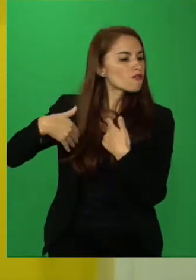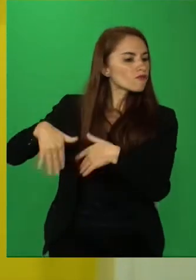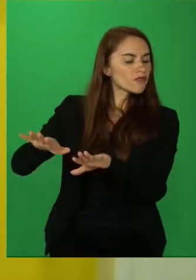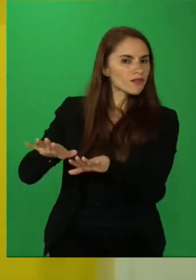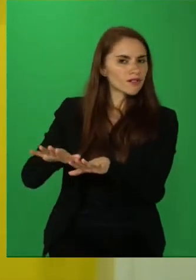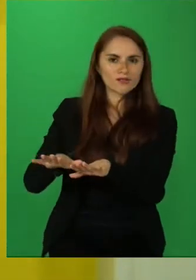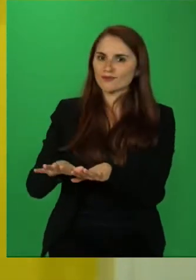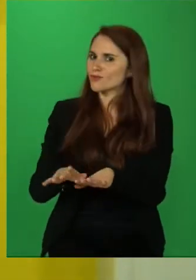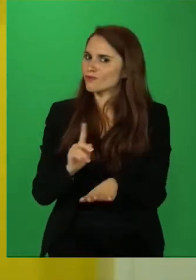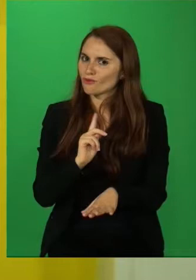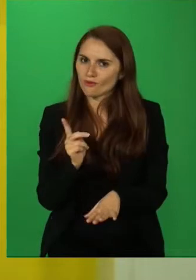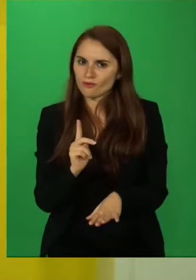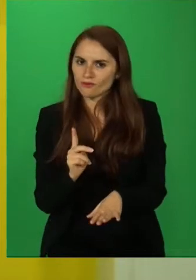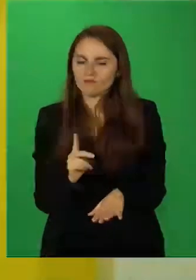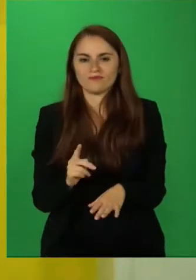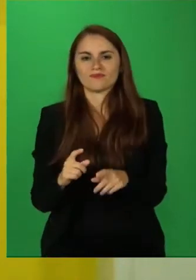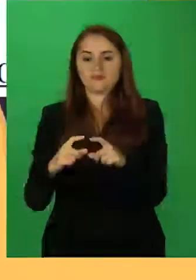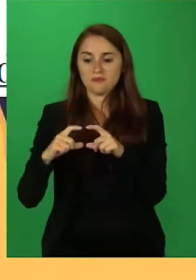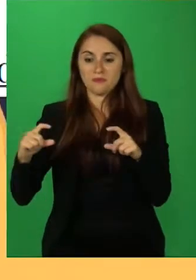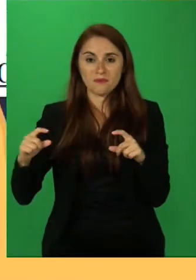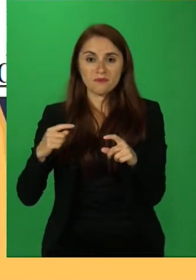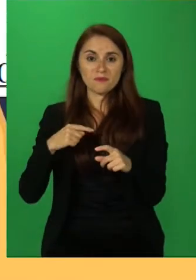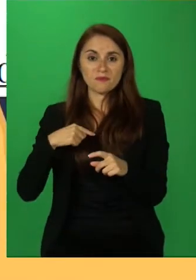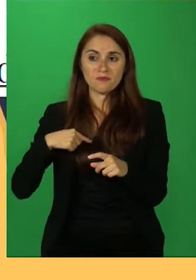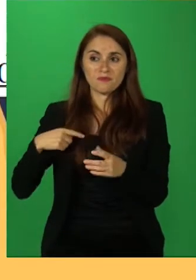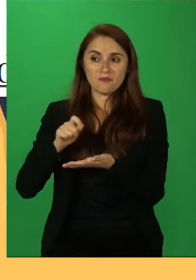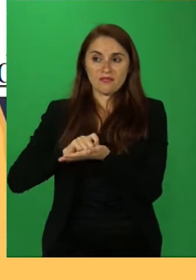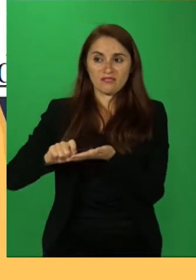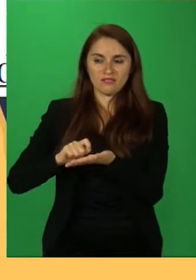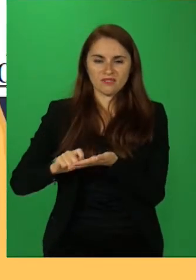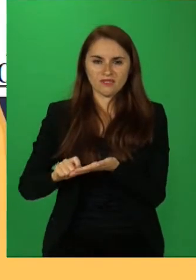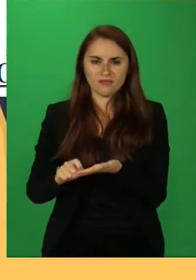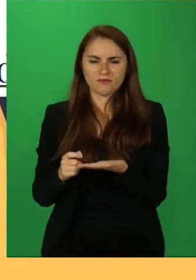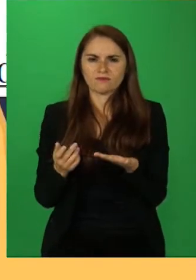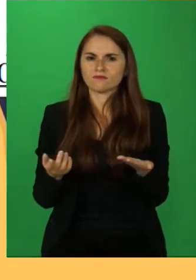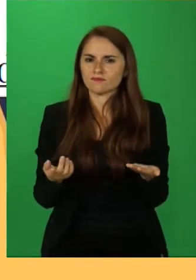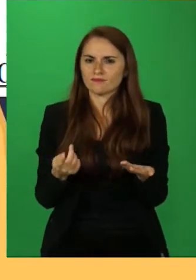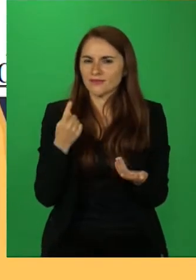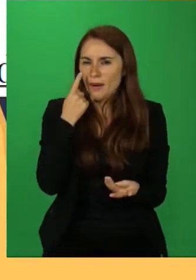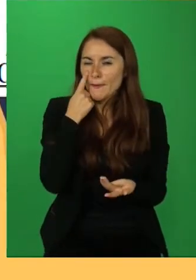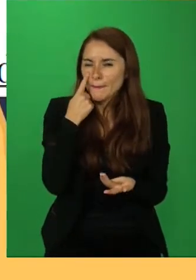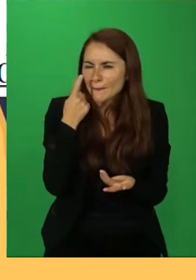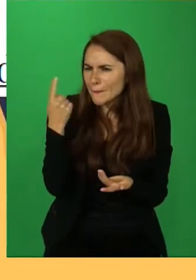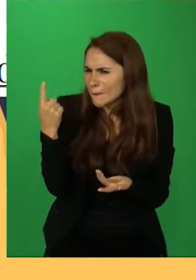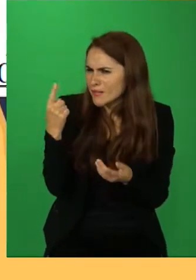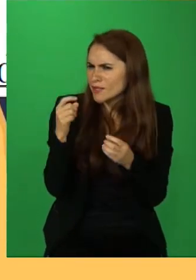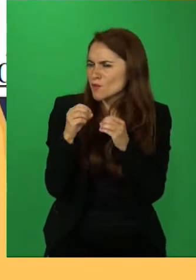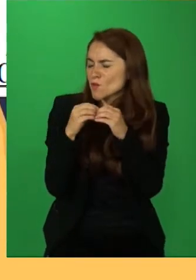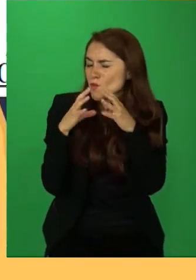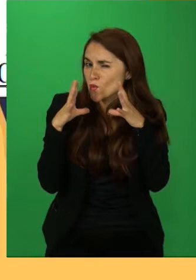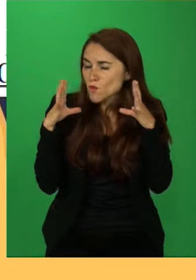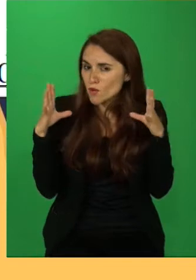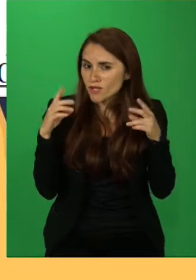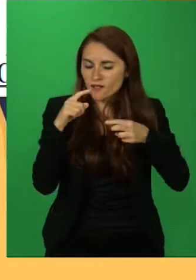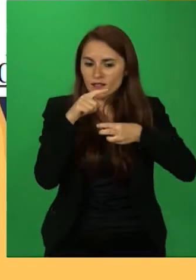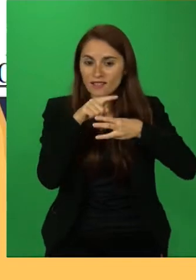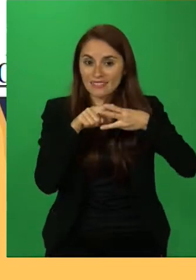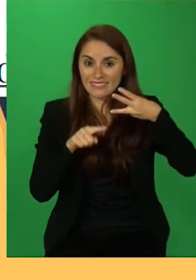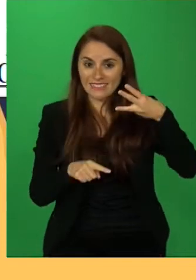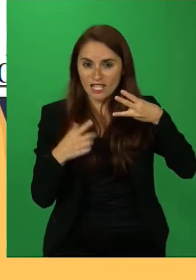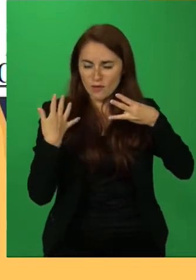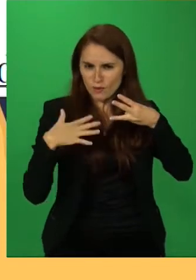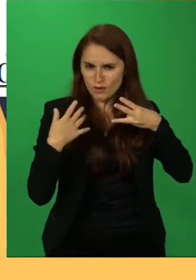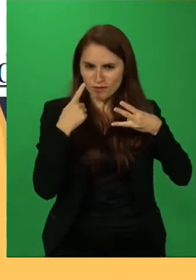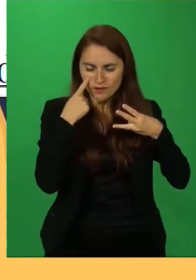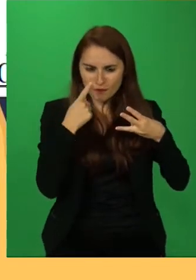al acecho. Isidoro Loy. Presta atención. Yo te dije que tenías que fijarte en 3 elementos para poder